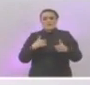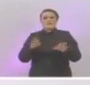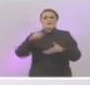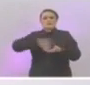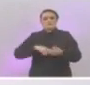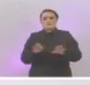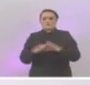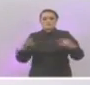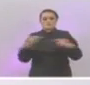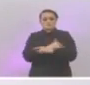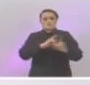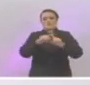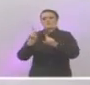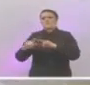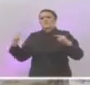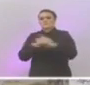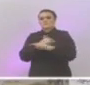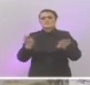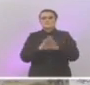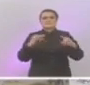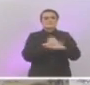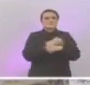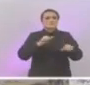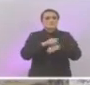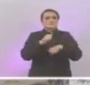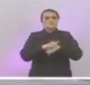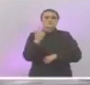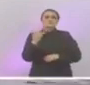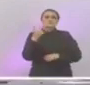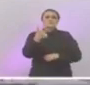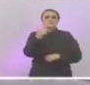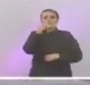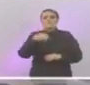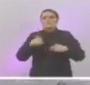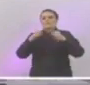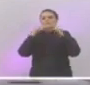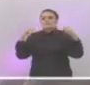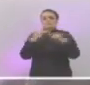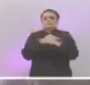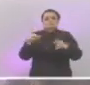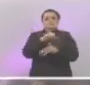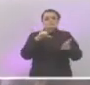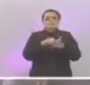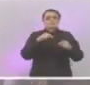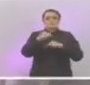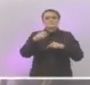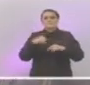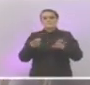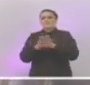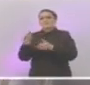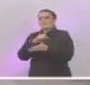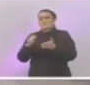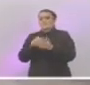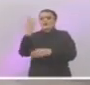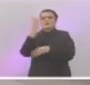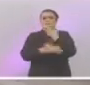una vía alterna o de vías alternas a la carretera 57 para atender el tráfico entre la zona metropolitana y las áreas de